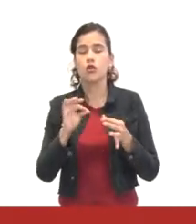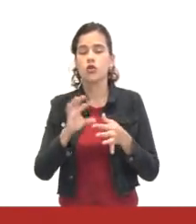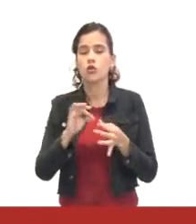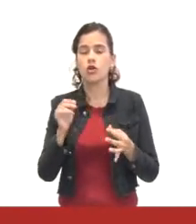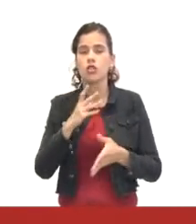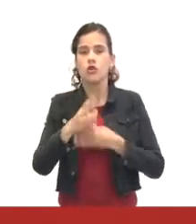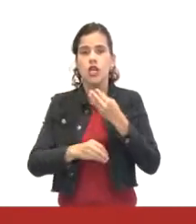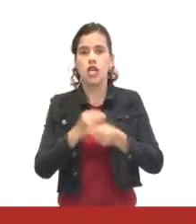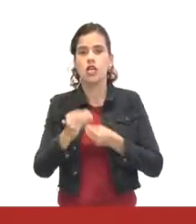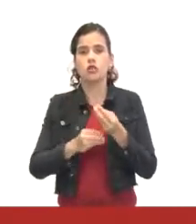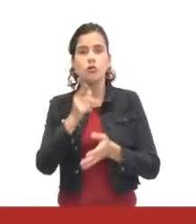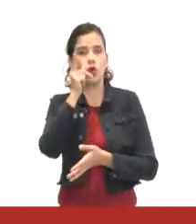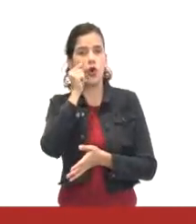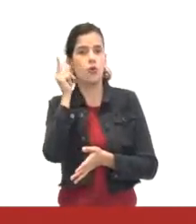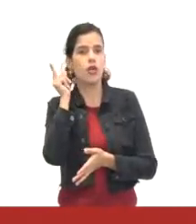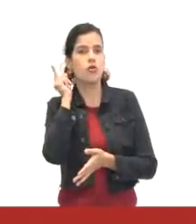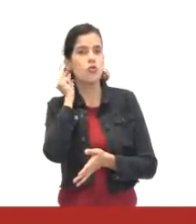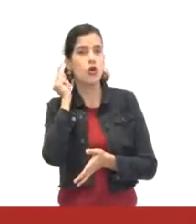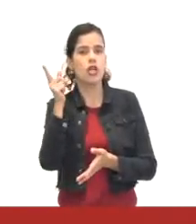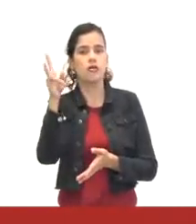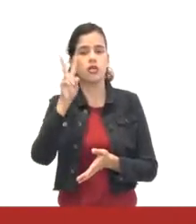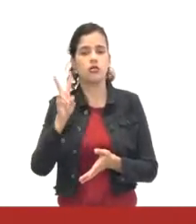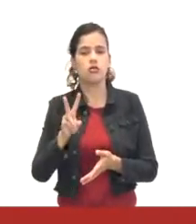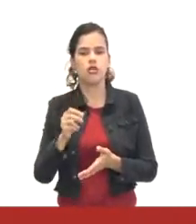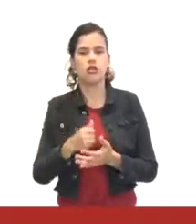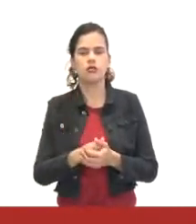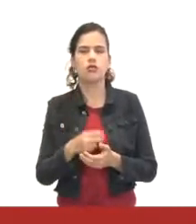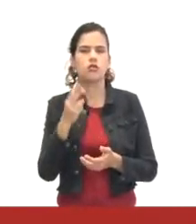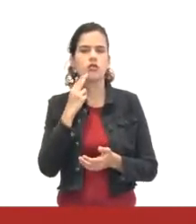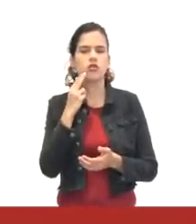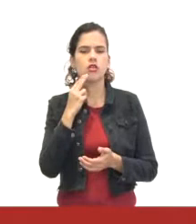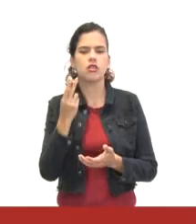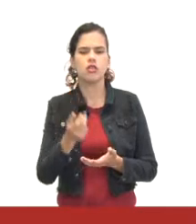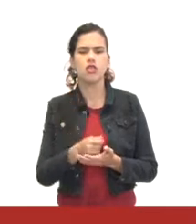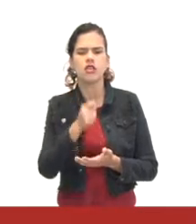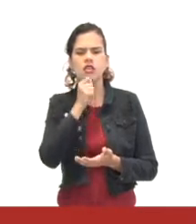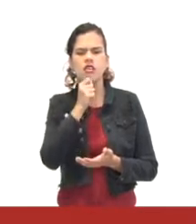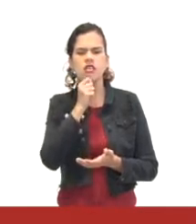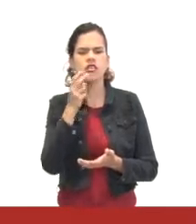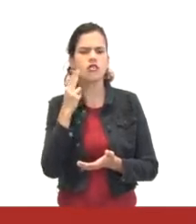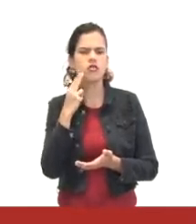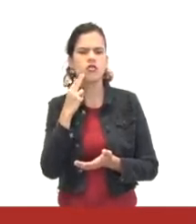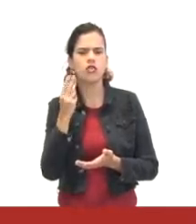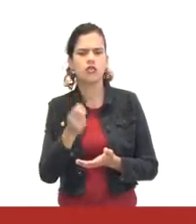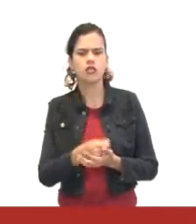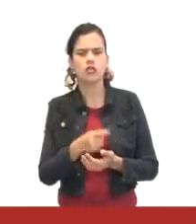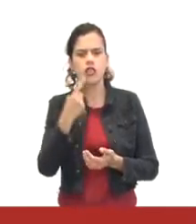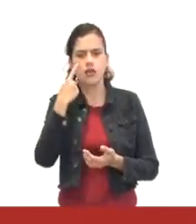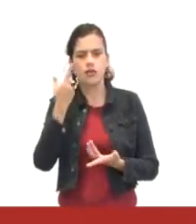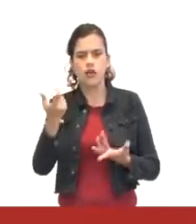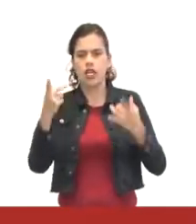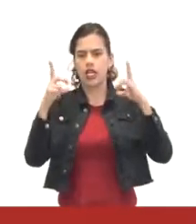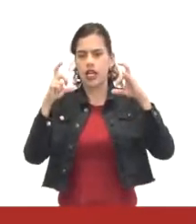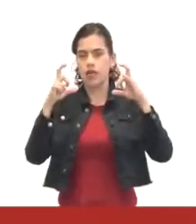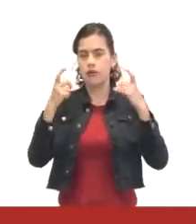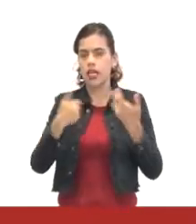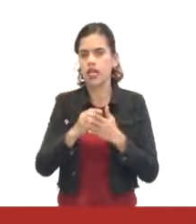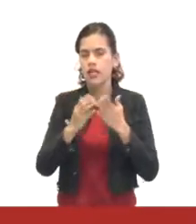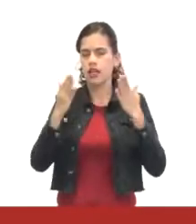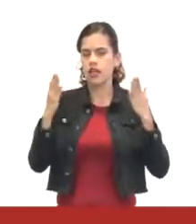cuentos hechos por hombres y mujeres venezolanas. En este caso, Chocolate. ¿Quién será Chocolate? Y vean que la imagen es